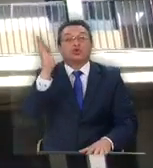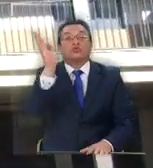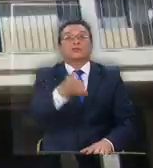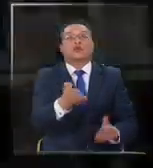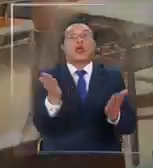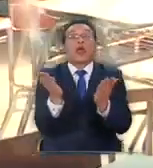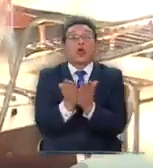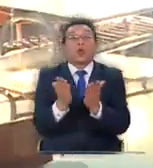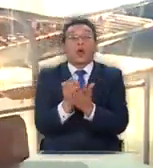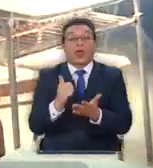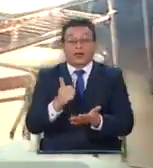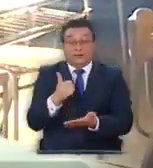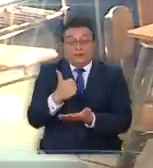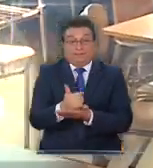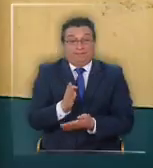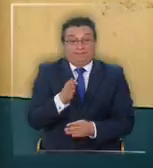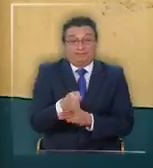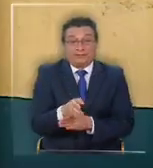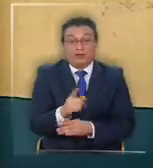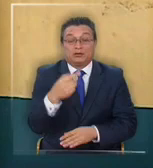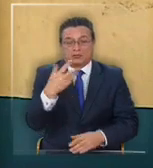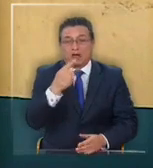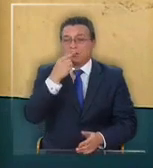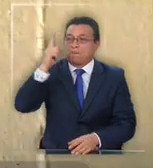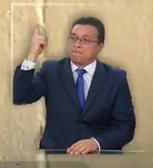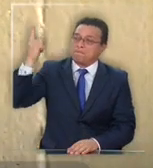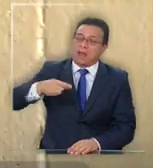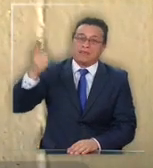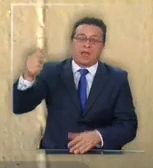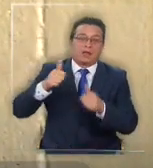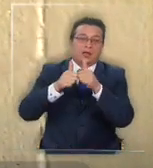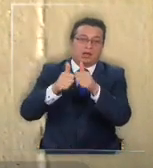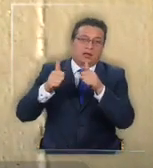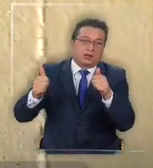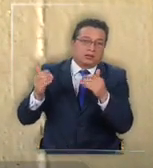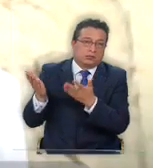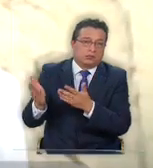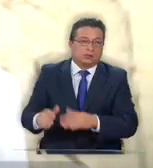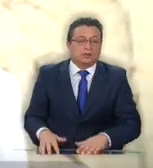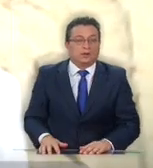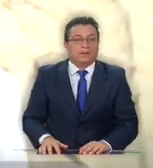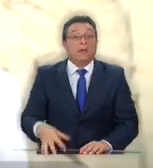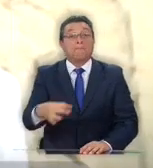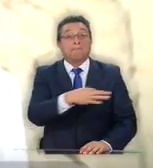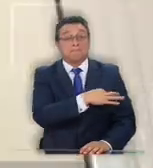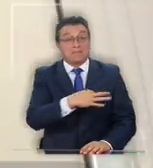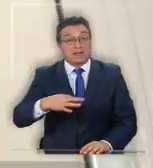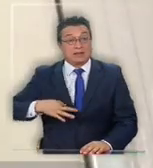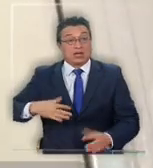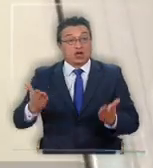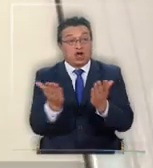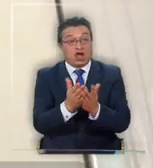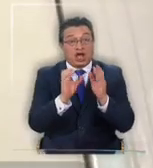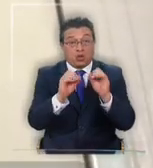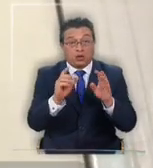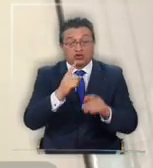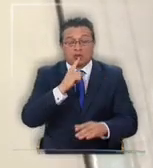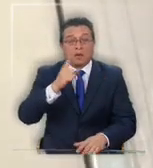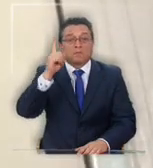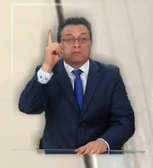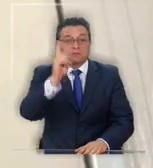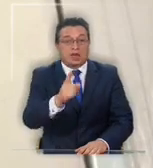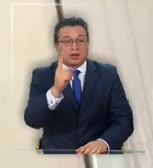presenciales fue decretada por la autoridad sanitaria el ministerio de educación ha instruido